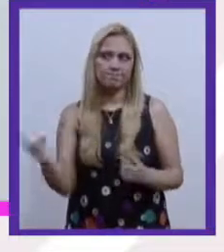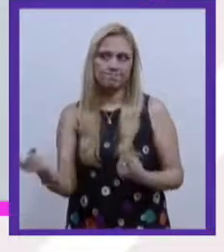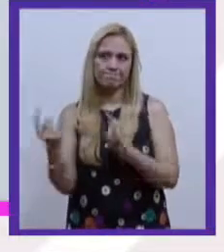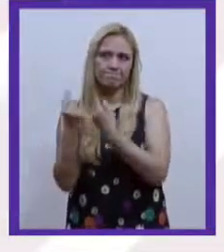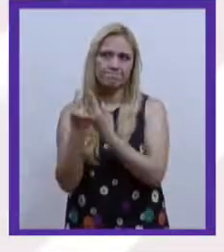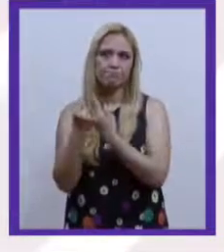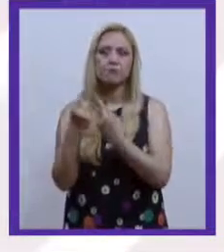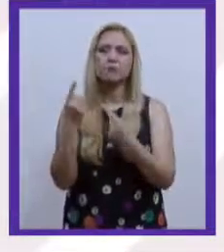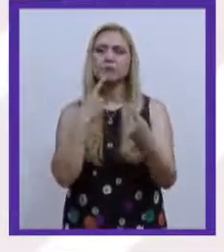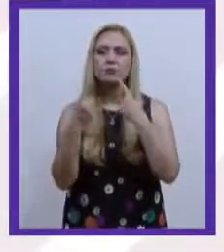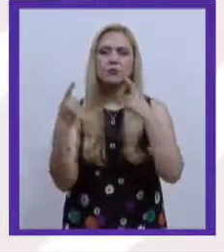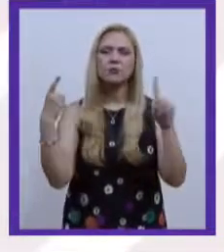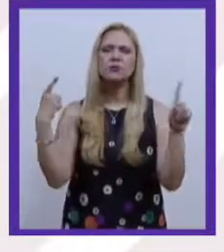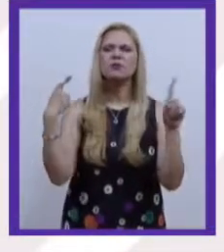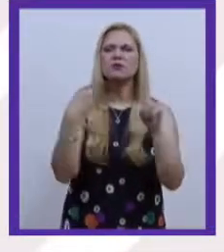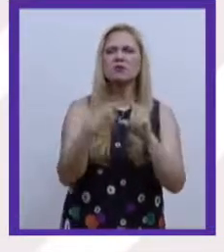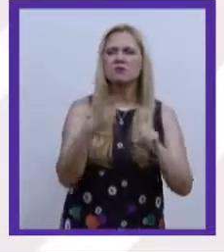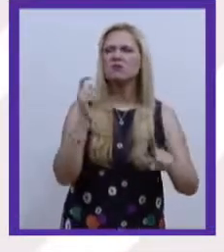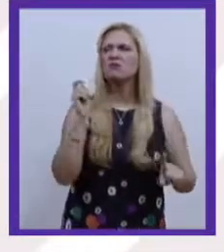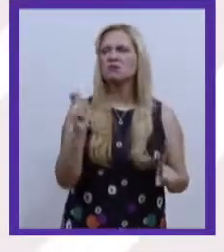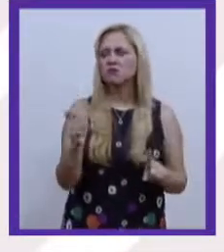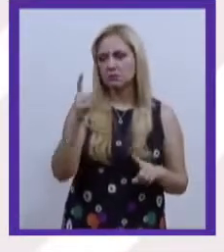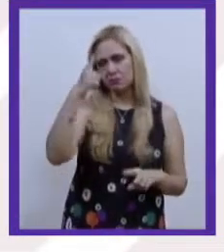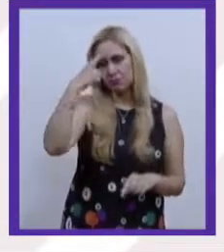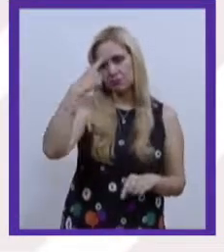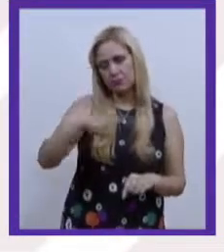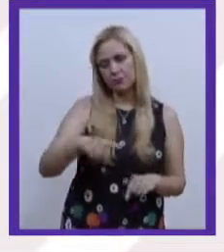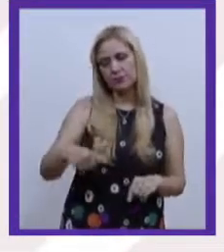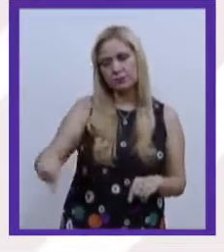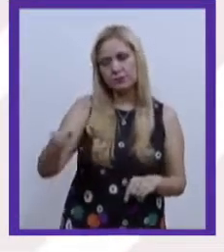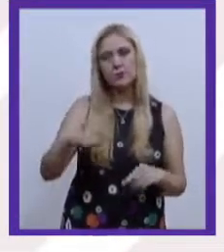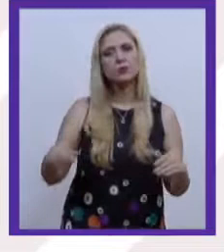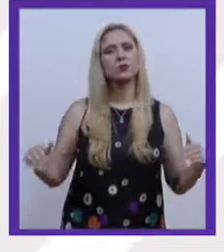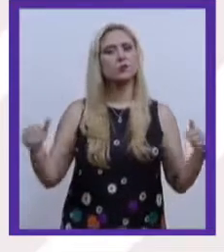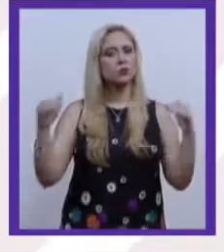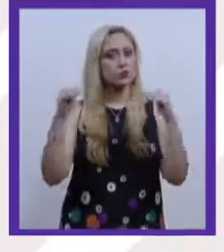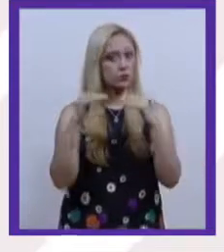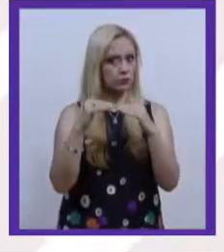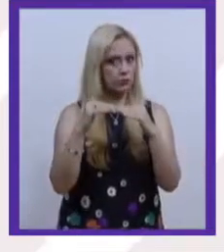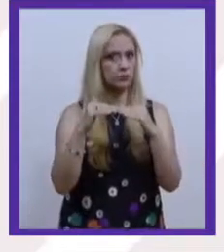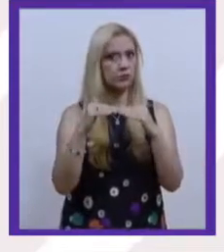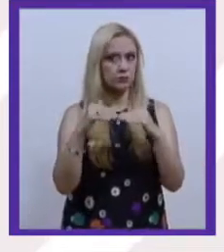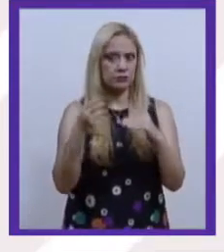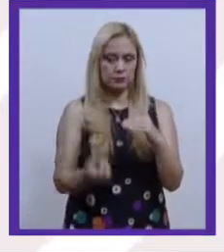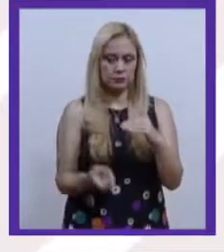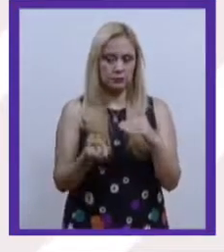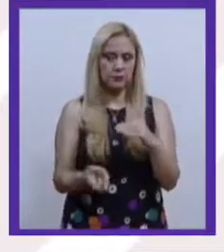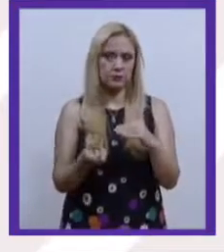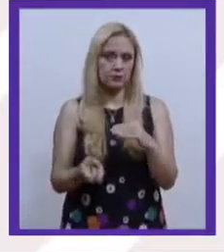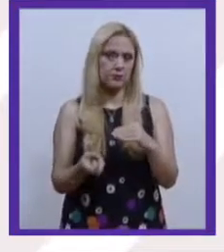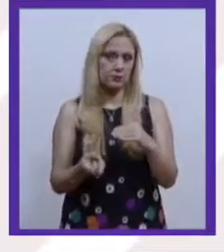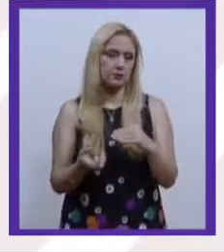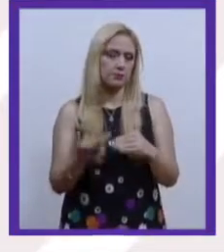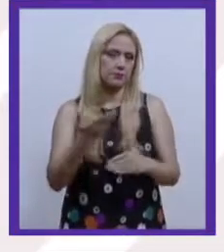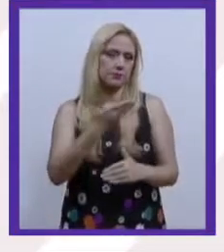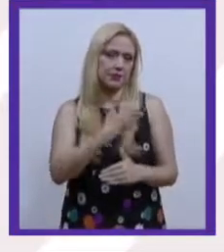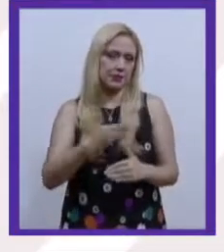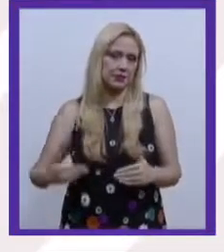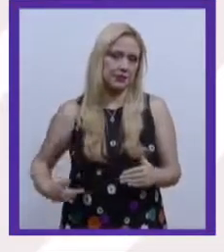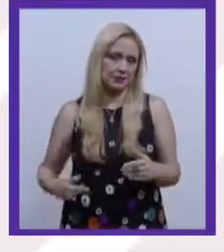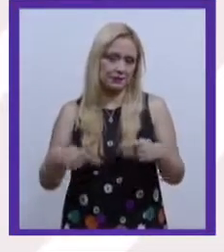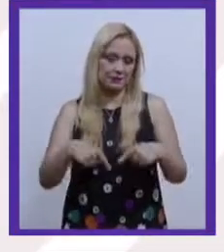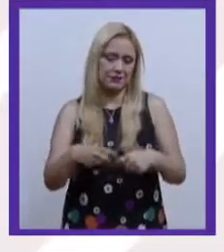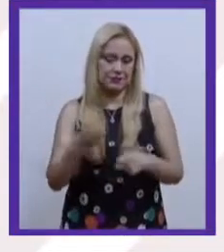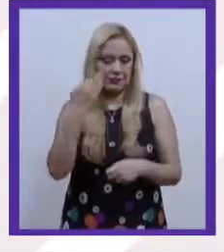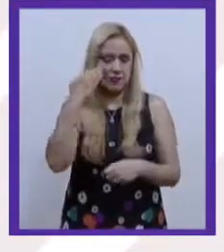las tareas para, según el plan de igualdad, digamos, de este sexenio que hizo el Instituto Nacional de las Mujeres,